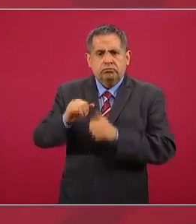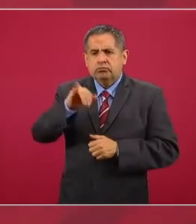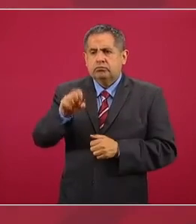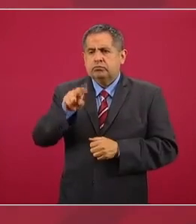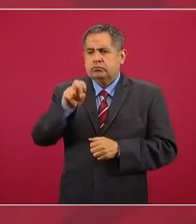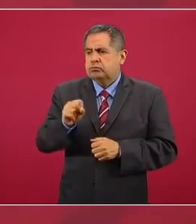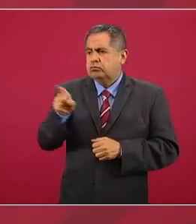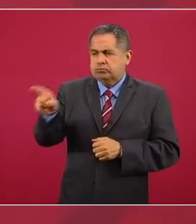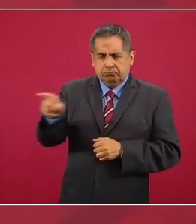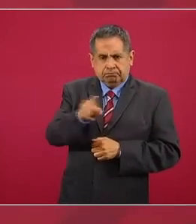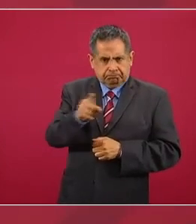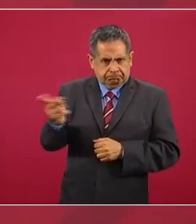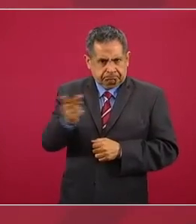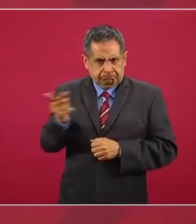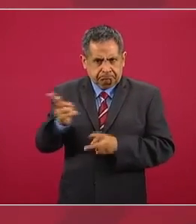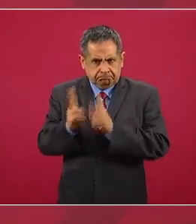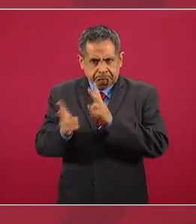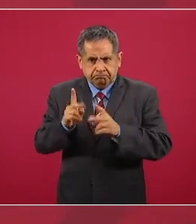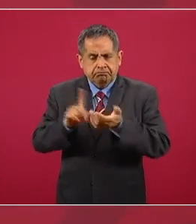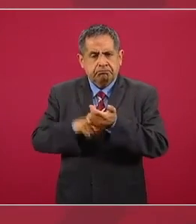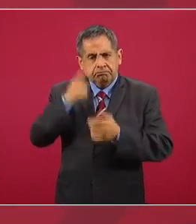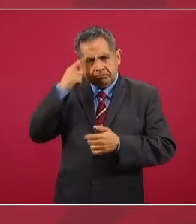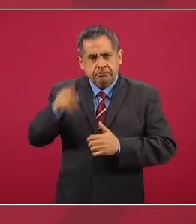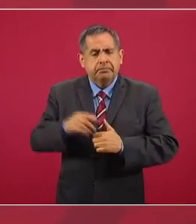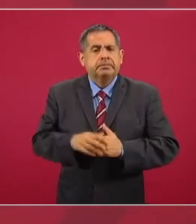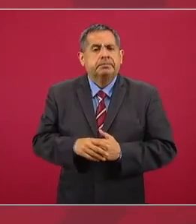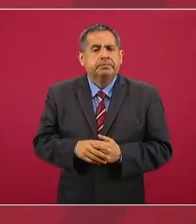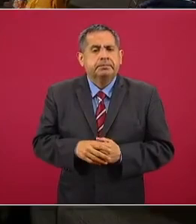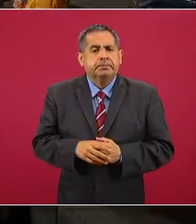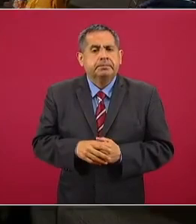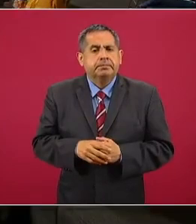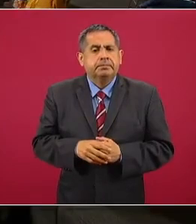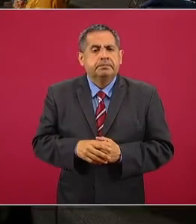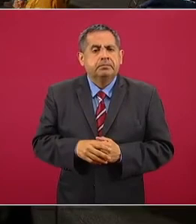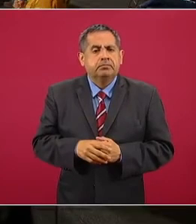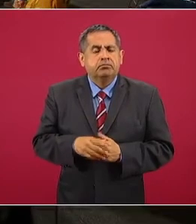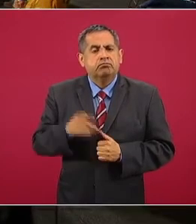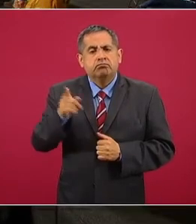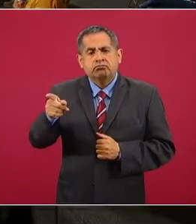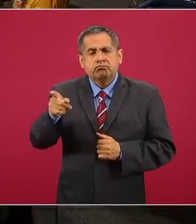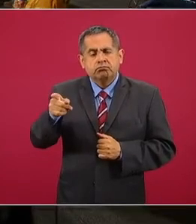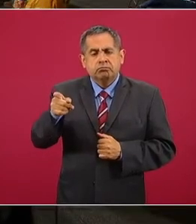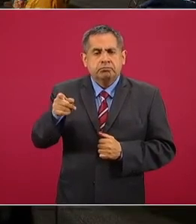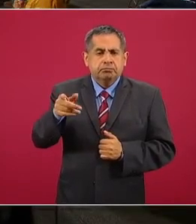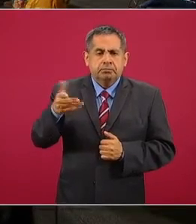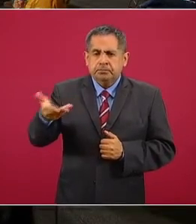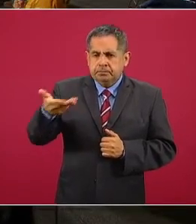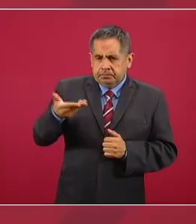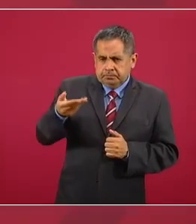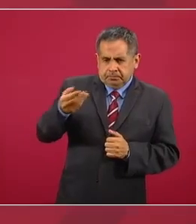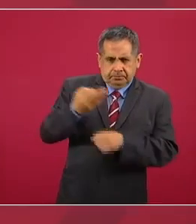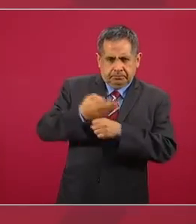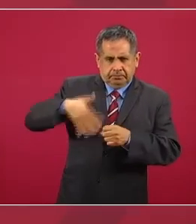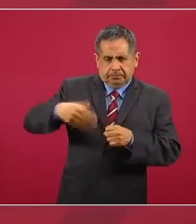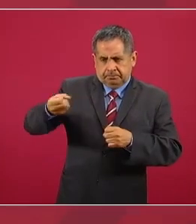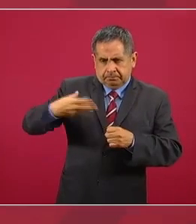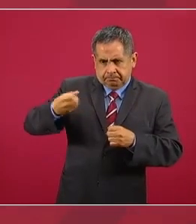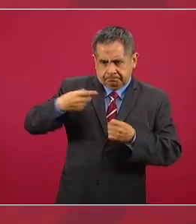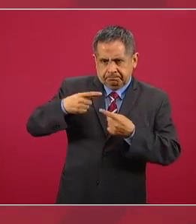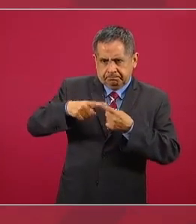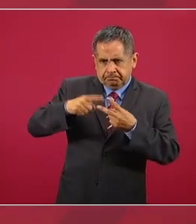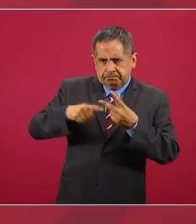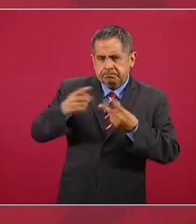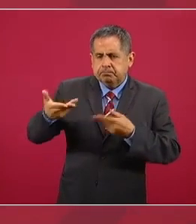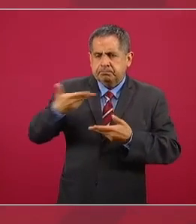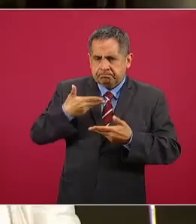Jesús Ramírez para que tus aportaciones,